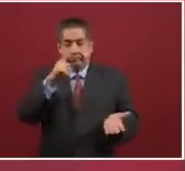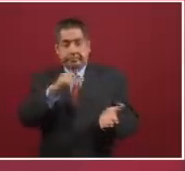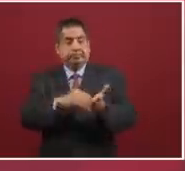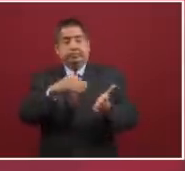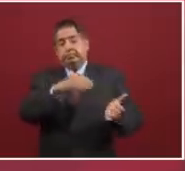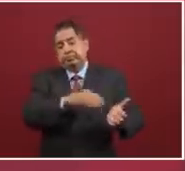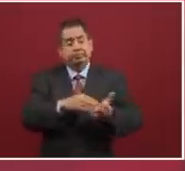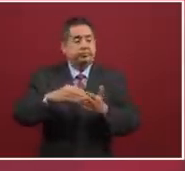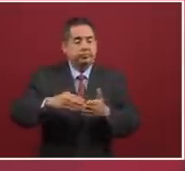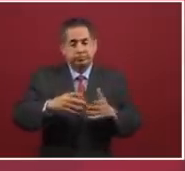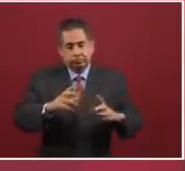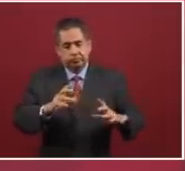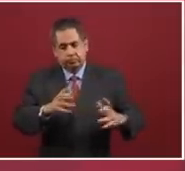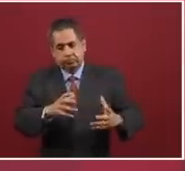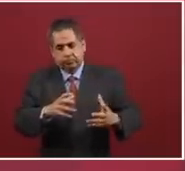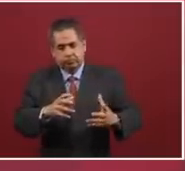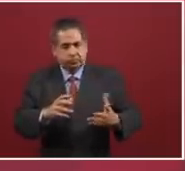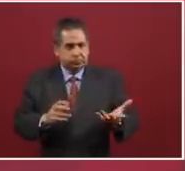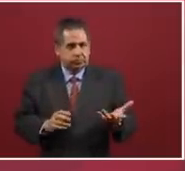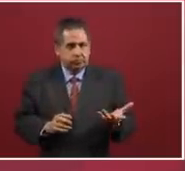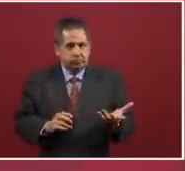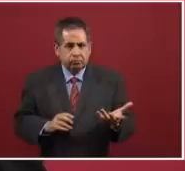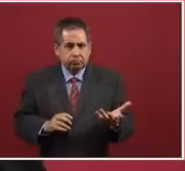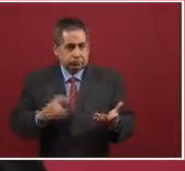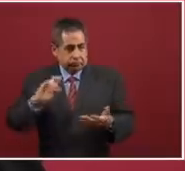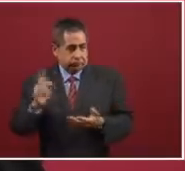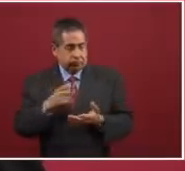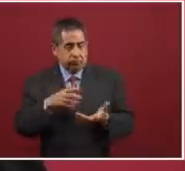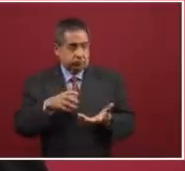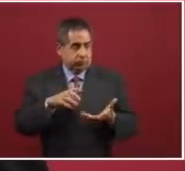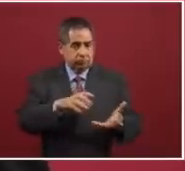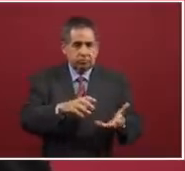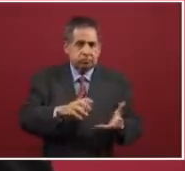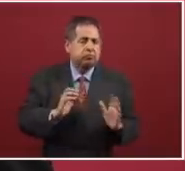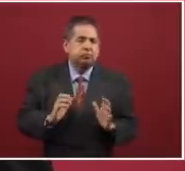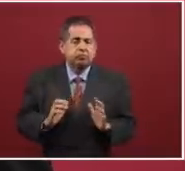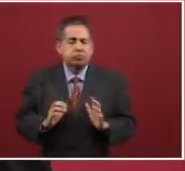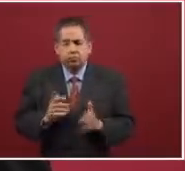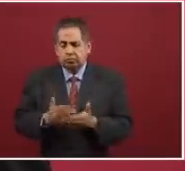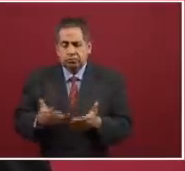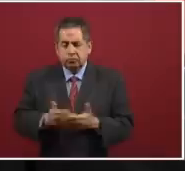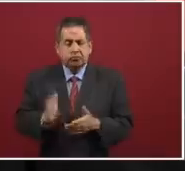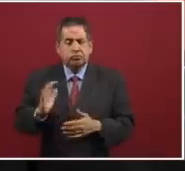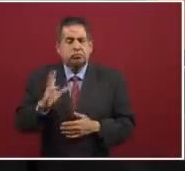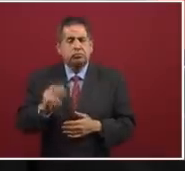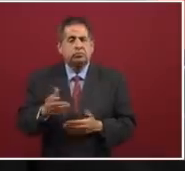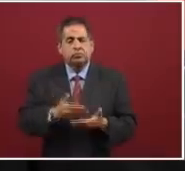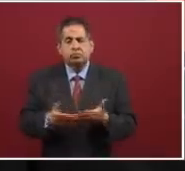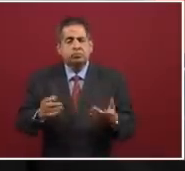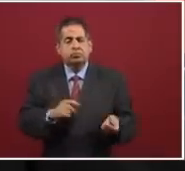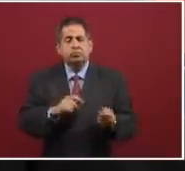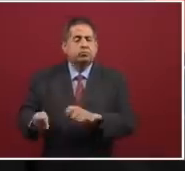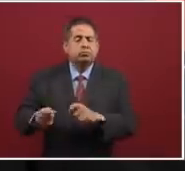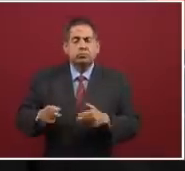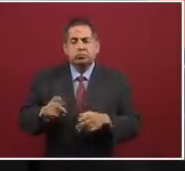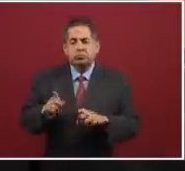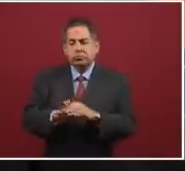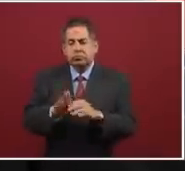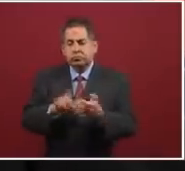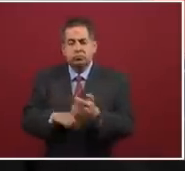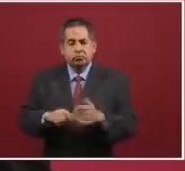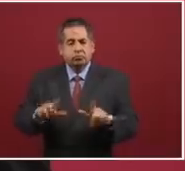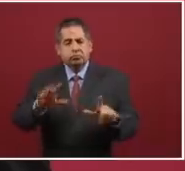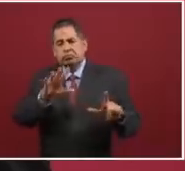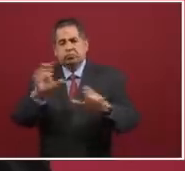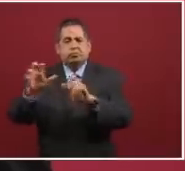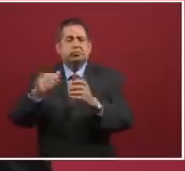1,000 millones de dólares, ahora se paga en